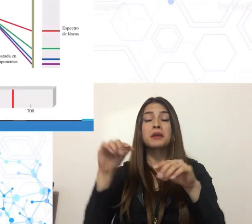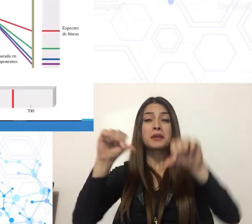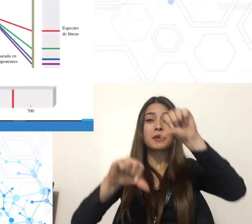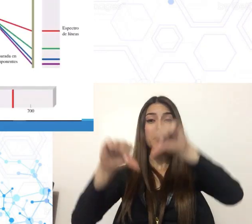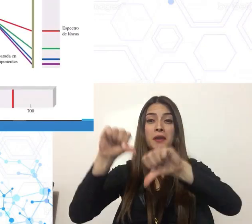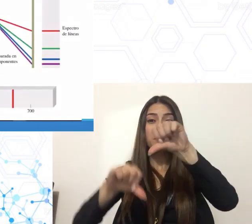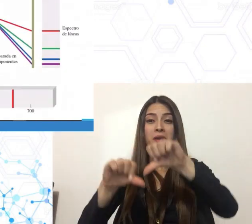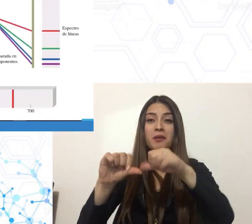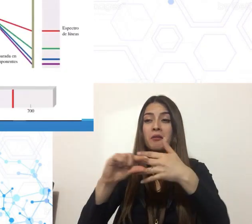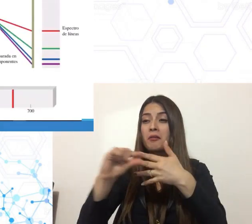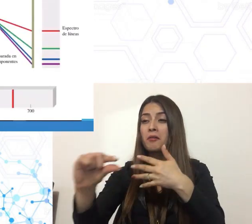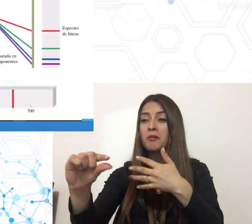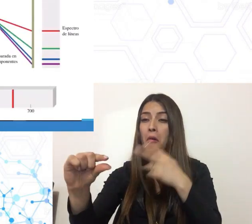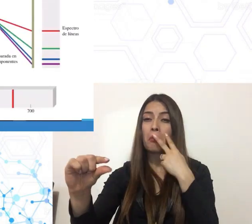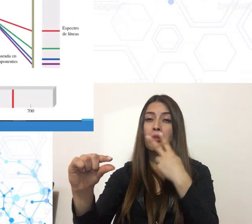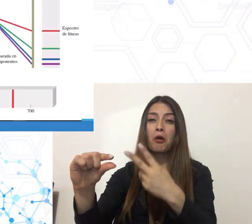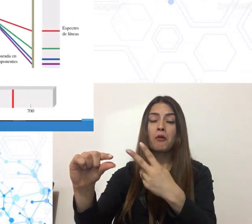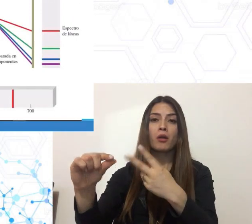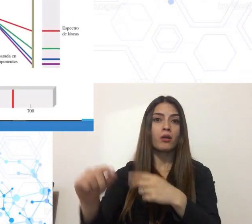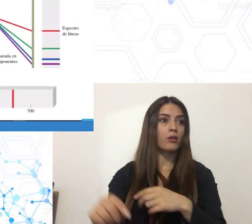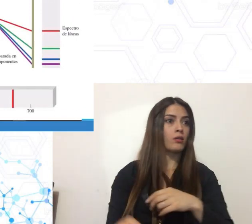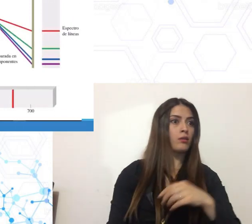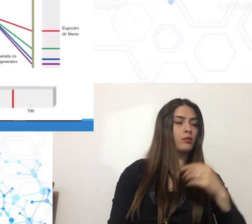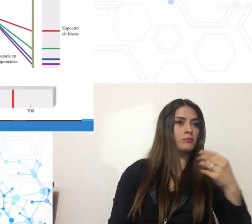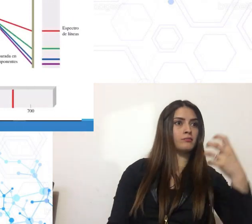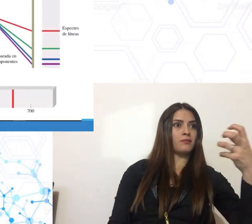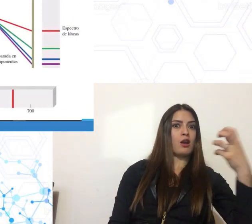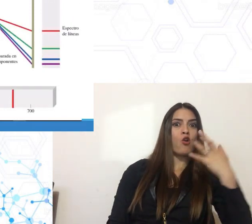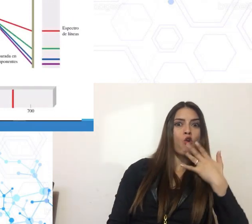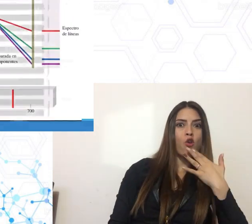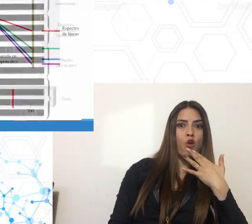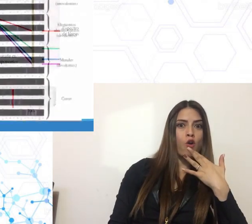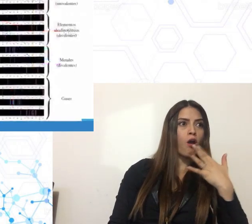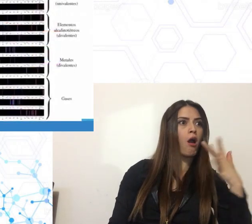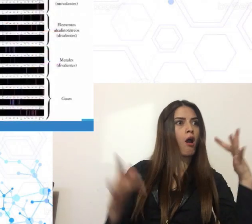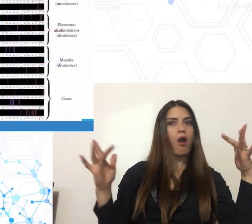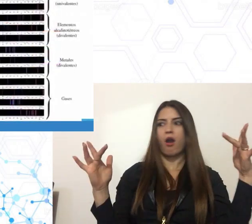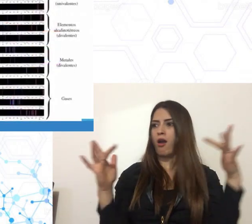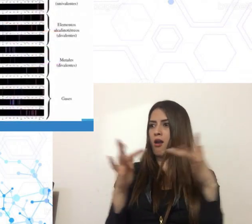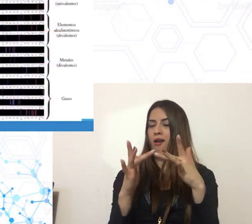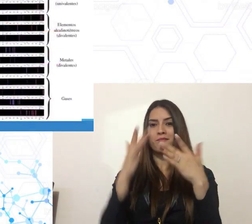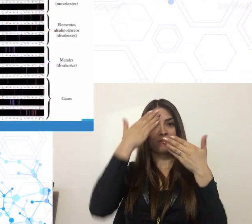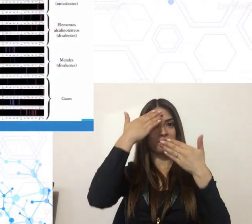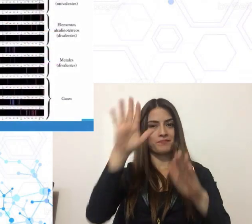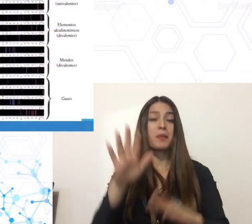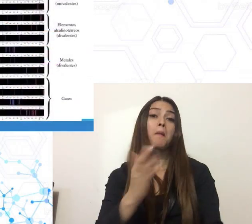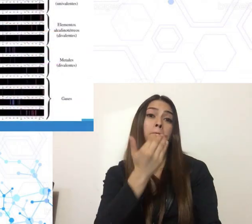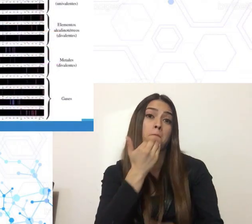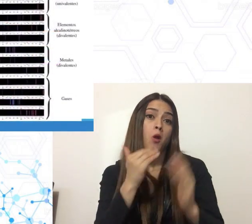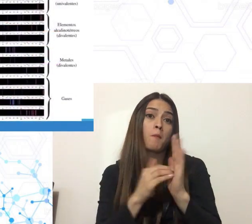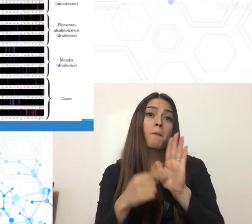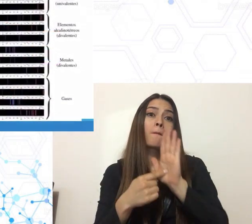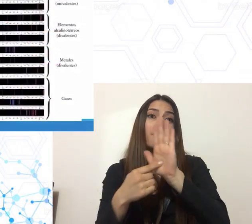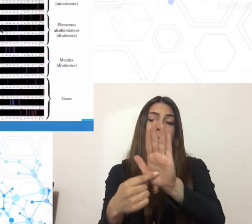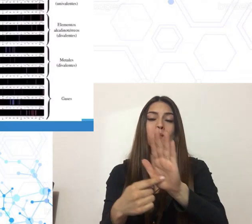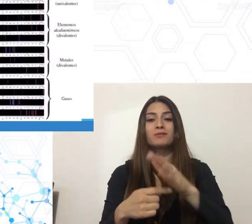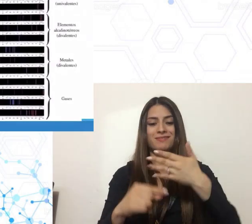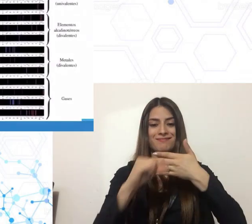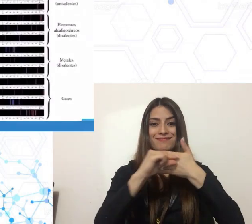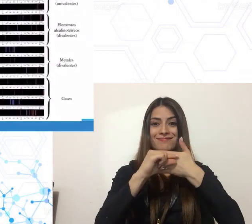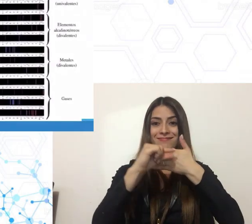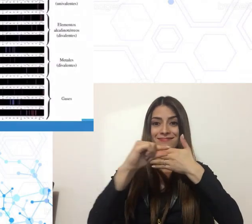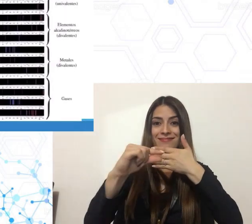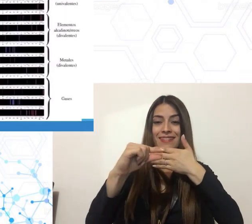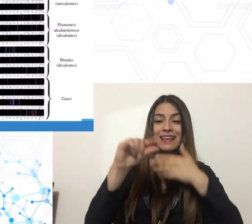huella digital de los elementos químicos. Y aquí tenemos entonces una